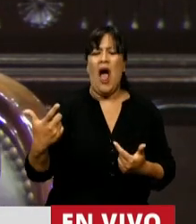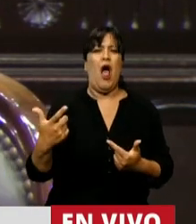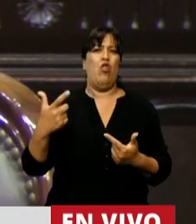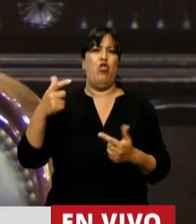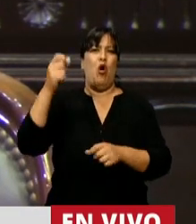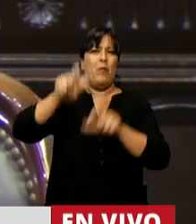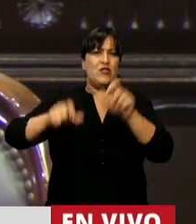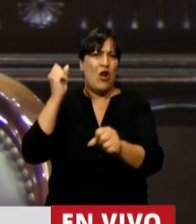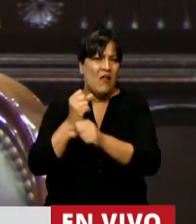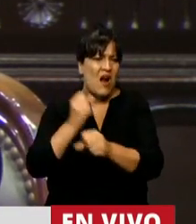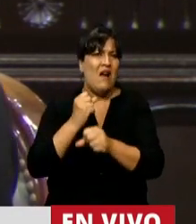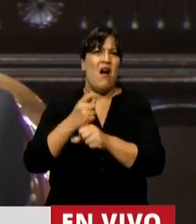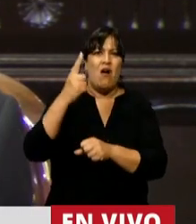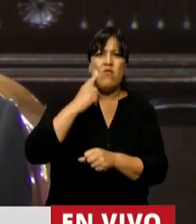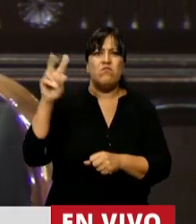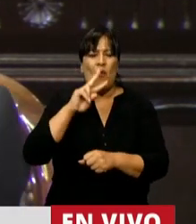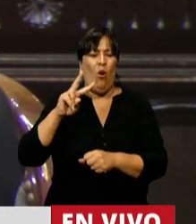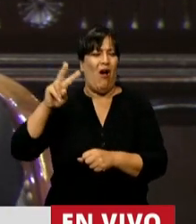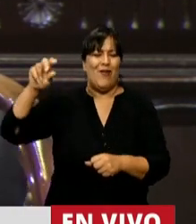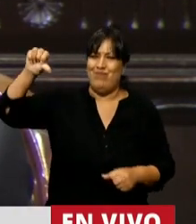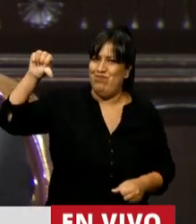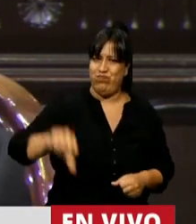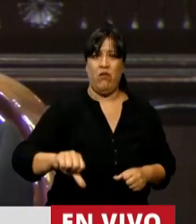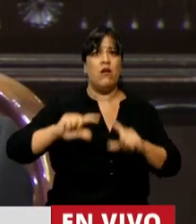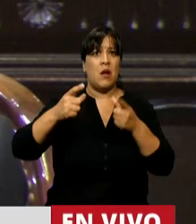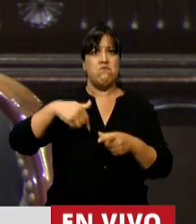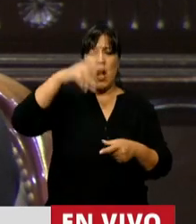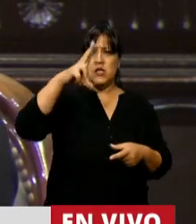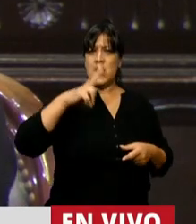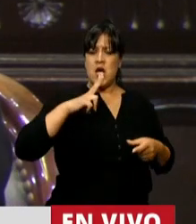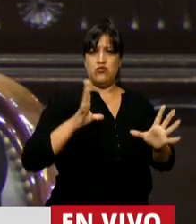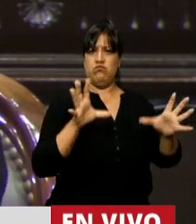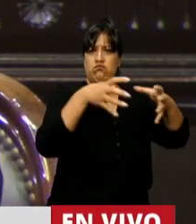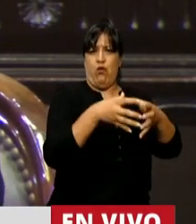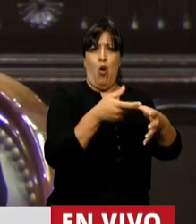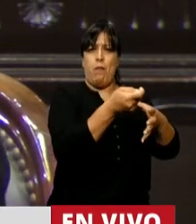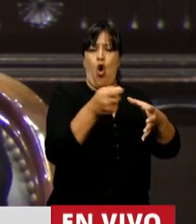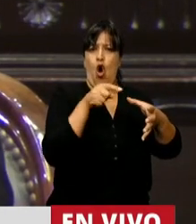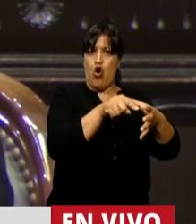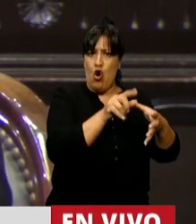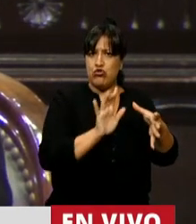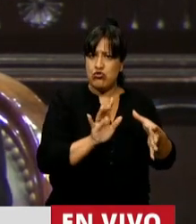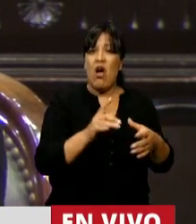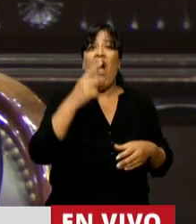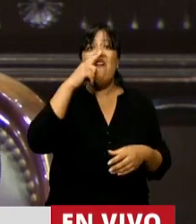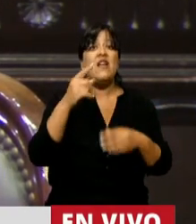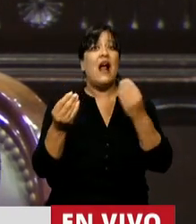trabajadores y trabajadoras, y una riqueza concentrada que no terminó siendo